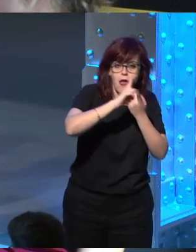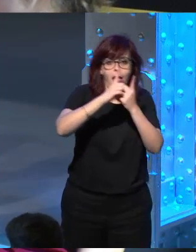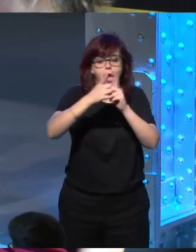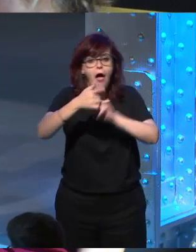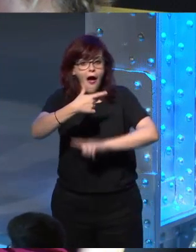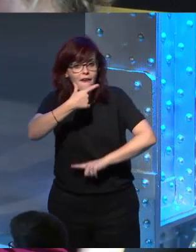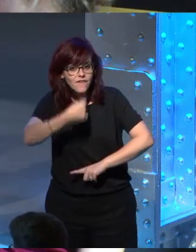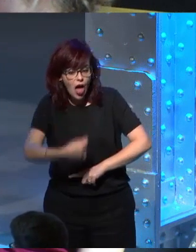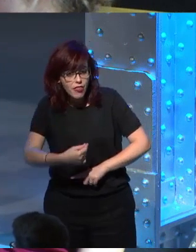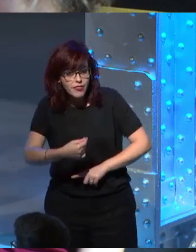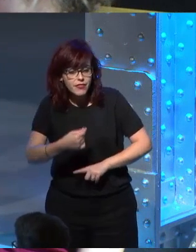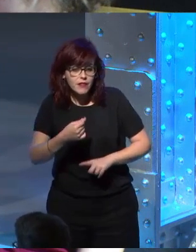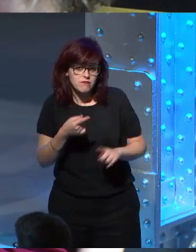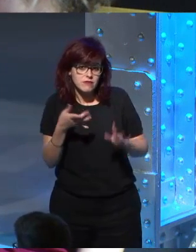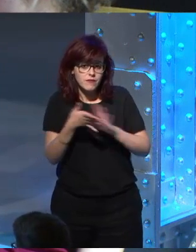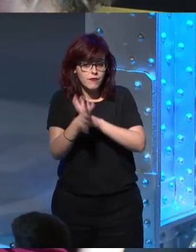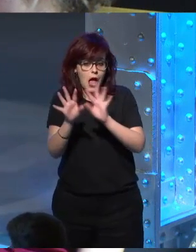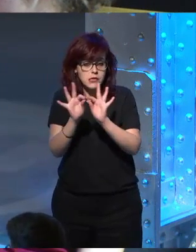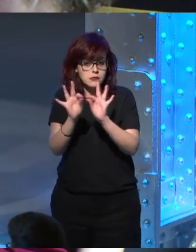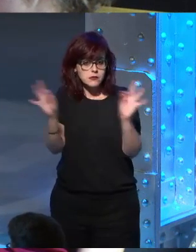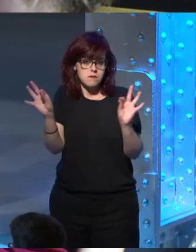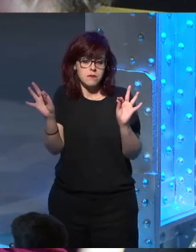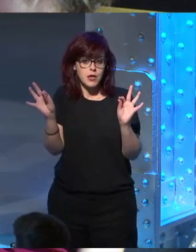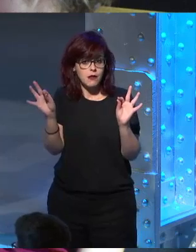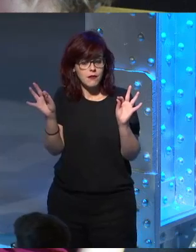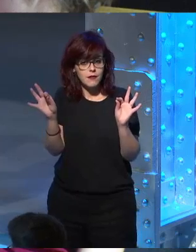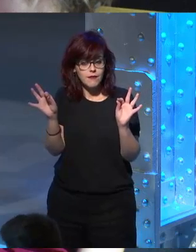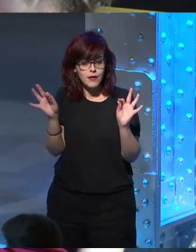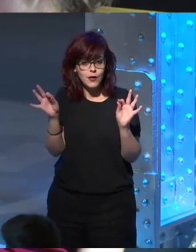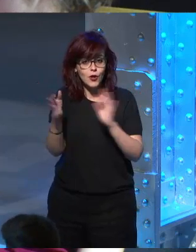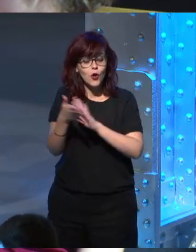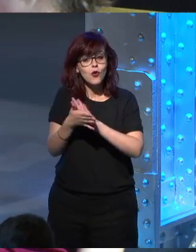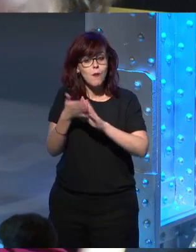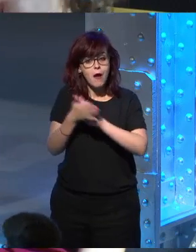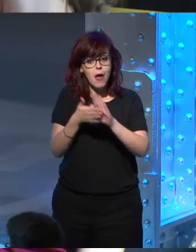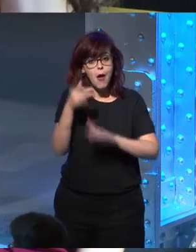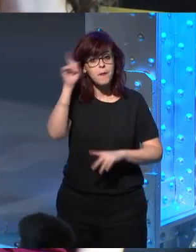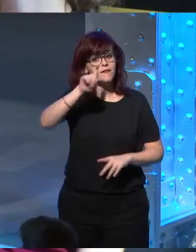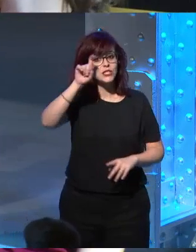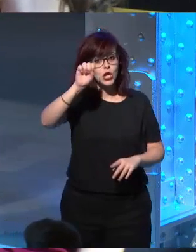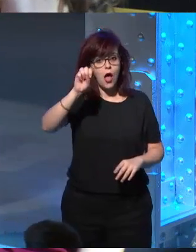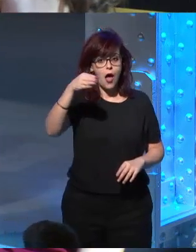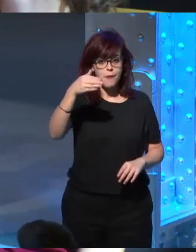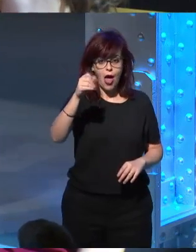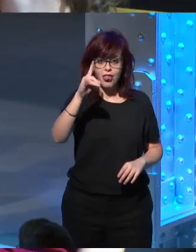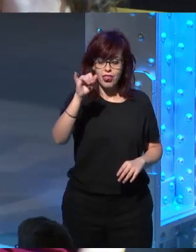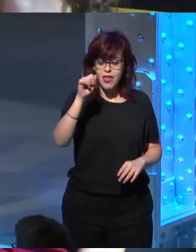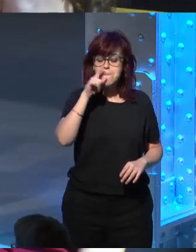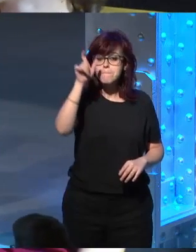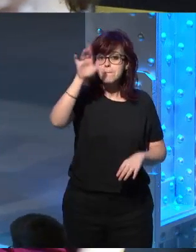y bueno, simplificar para, como decía el profesor Abadía, pues explicarnos a los ignorantes,